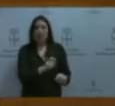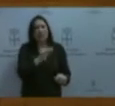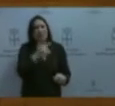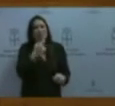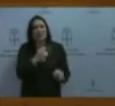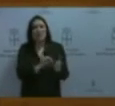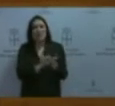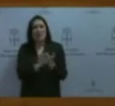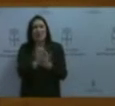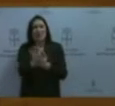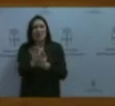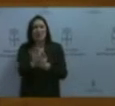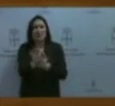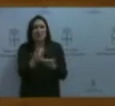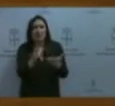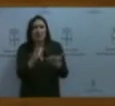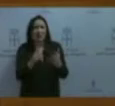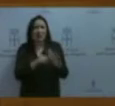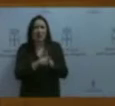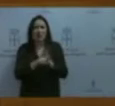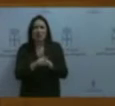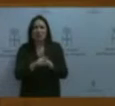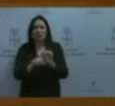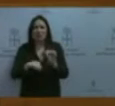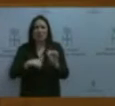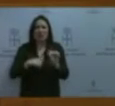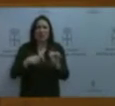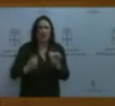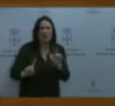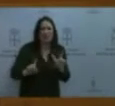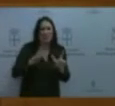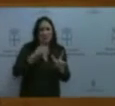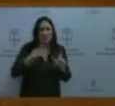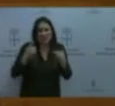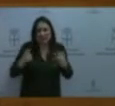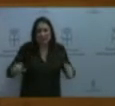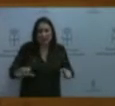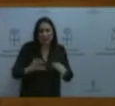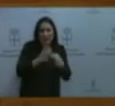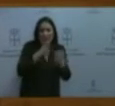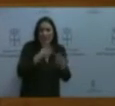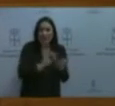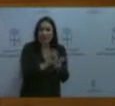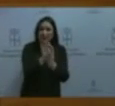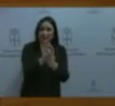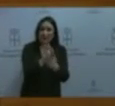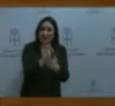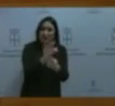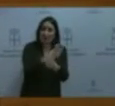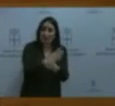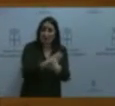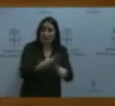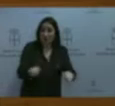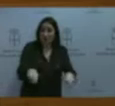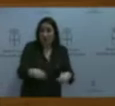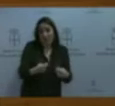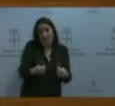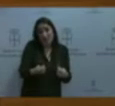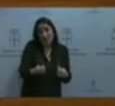que no es ni siquiera gestión clínica, por lo menos para que hilásemos un poquito, porque el servicio de traumatología de Avilés no